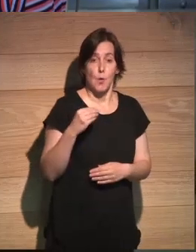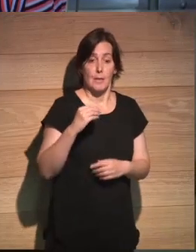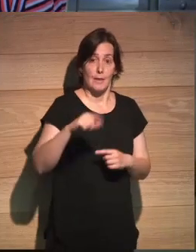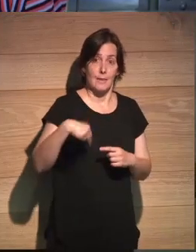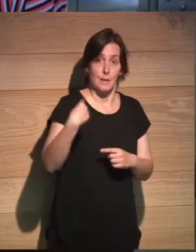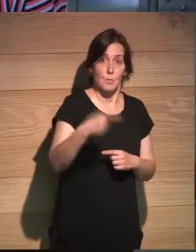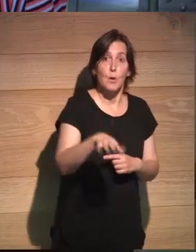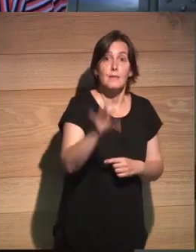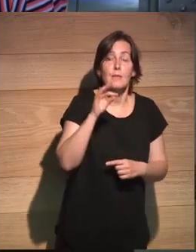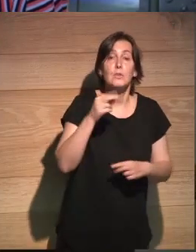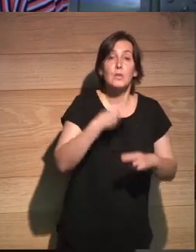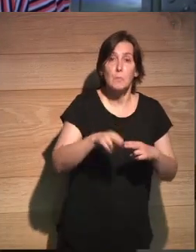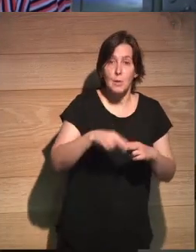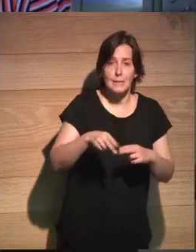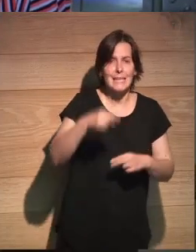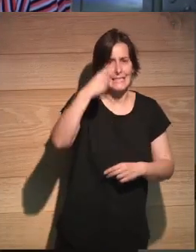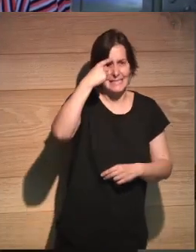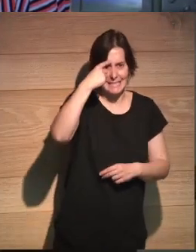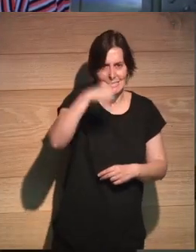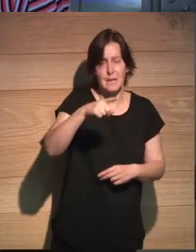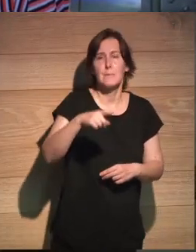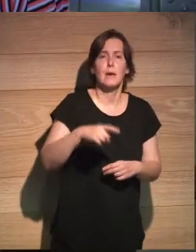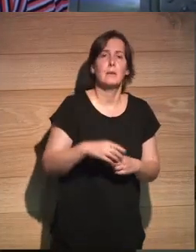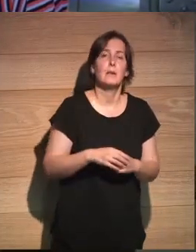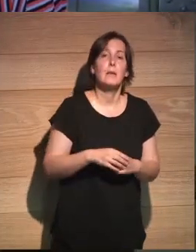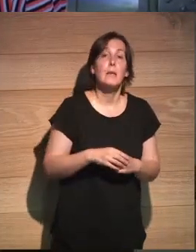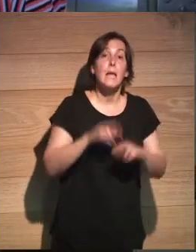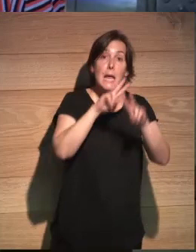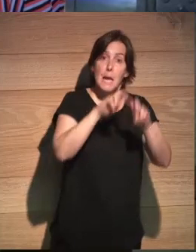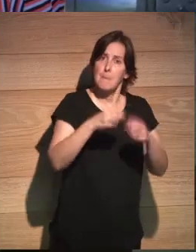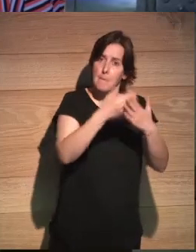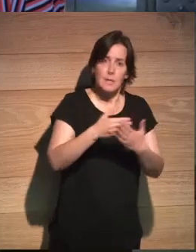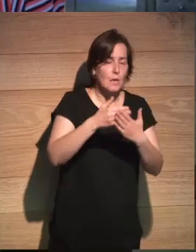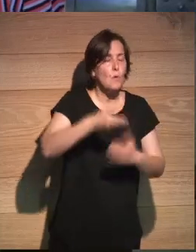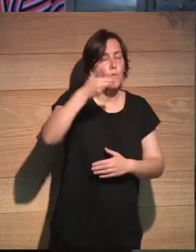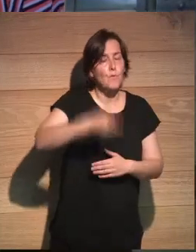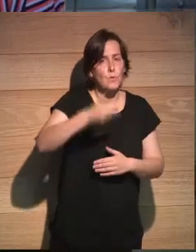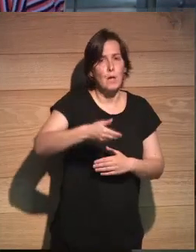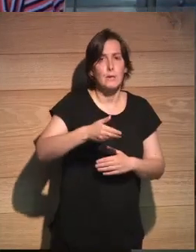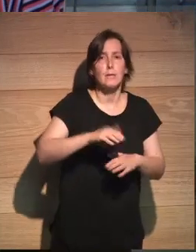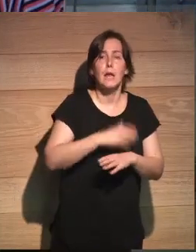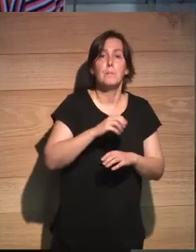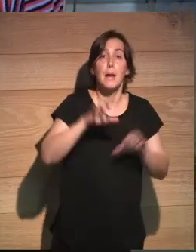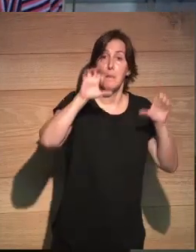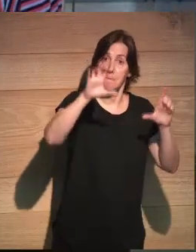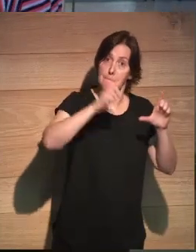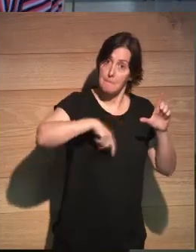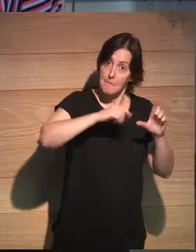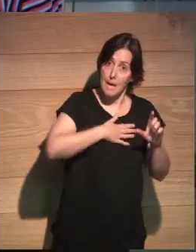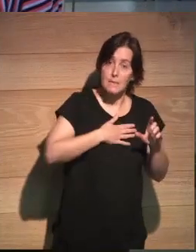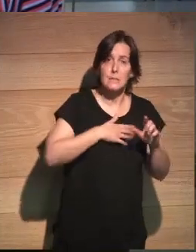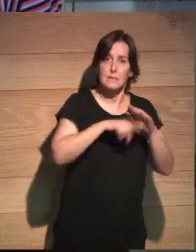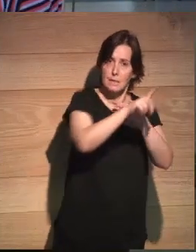decisiones políticas, ya sepan de serie que la investigación es fundamental para el desarrollo del país y les costará menos invertir